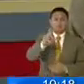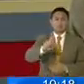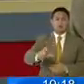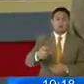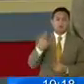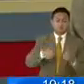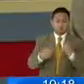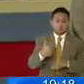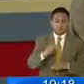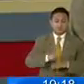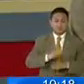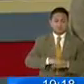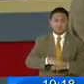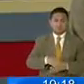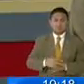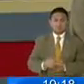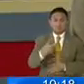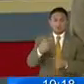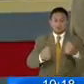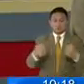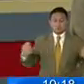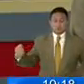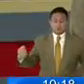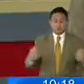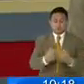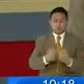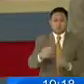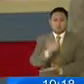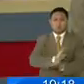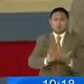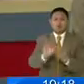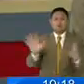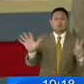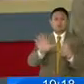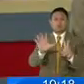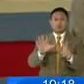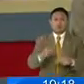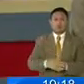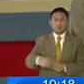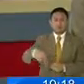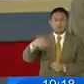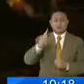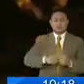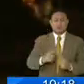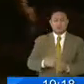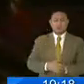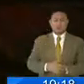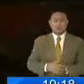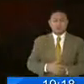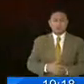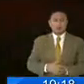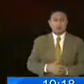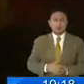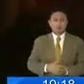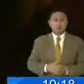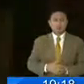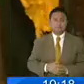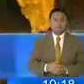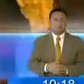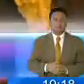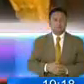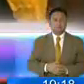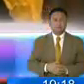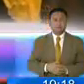resultaron heridas tras un choque de 2 vehículos en el barrio de Coto Collao, al norte de Quito. Así quedaron estos 2